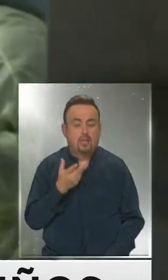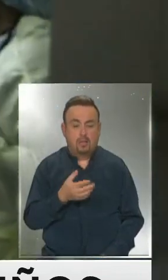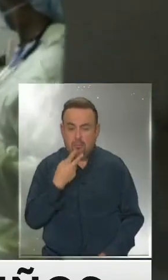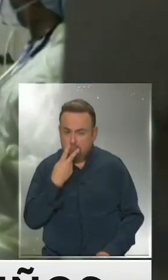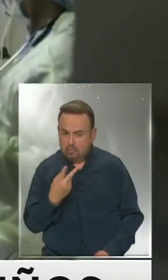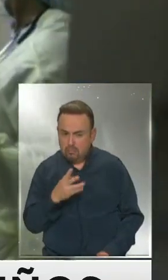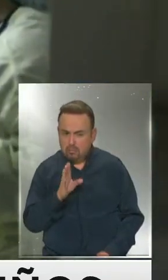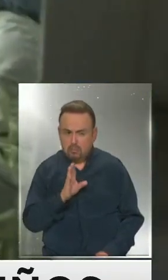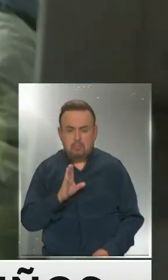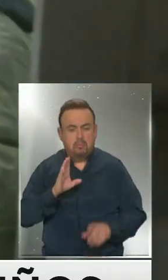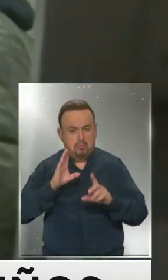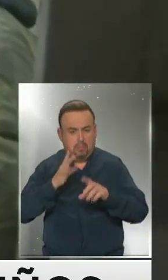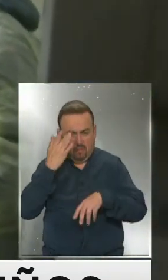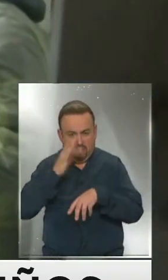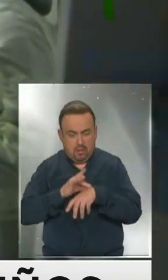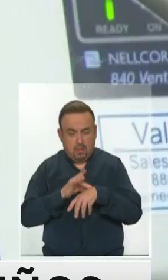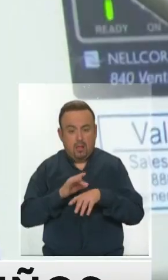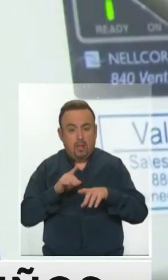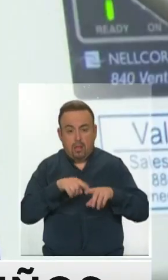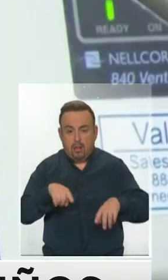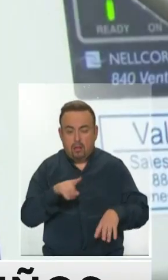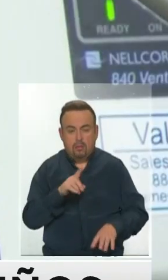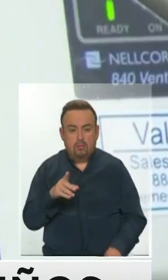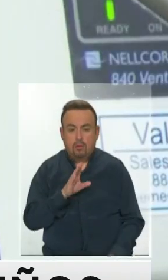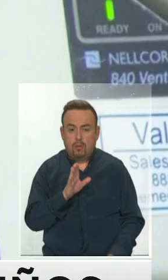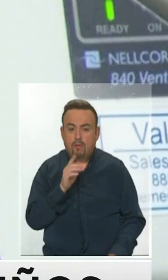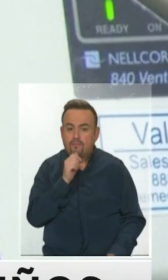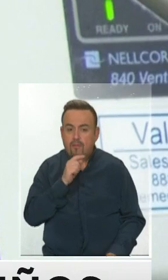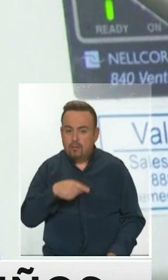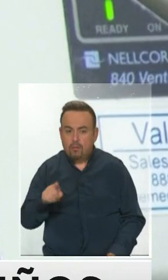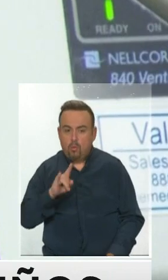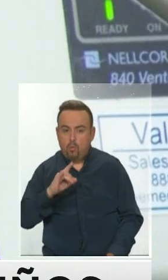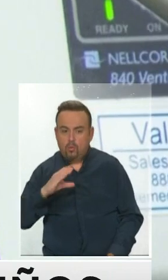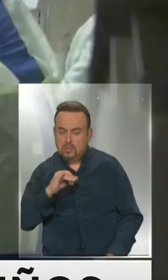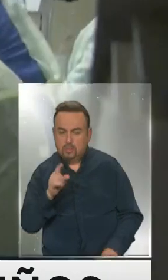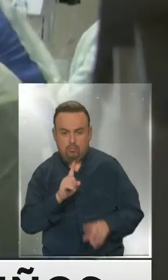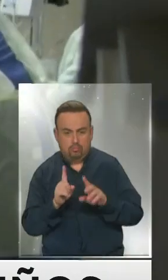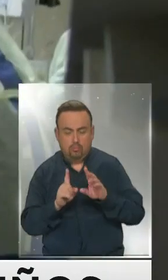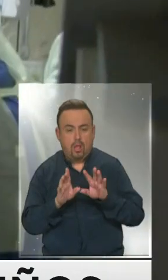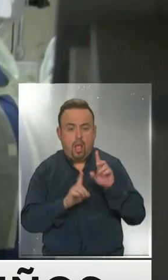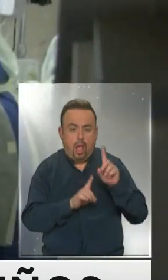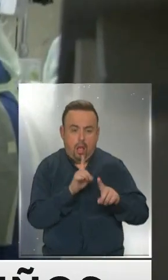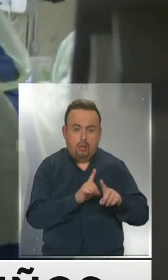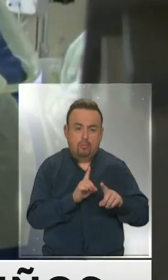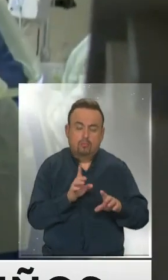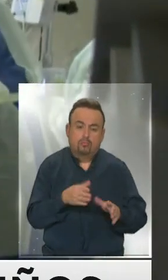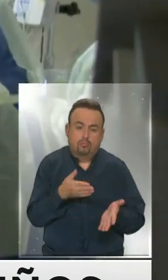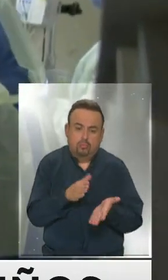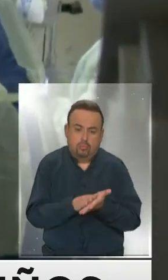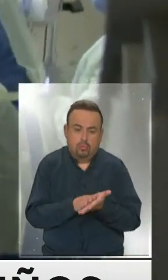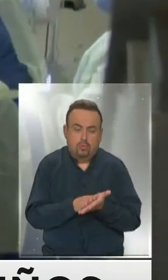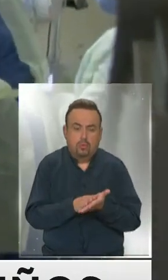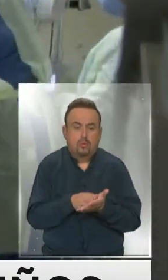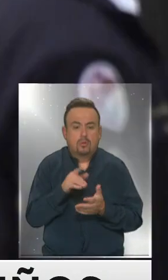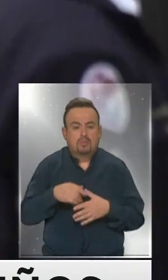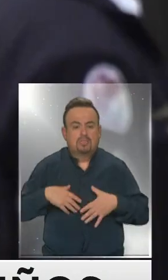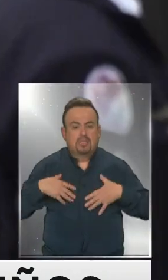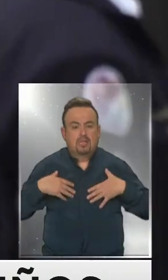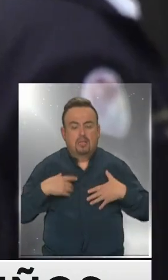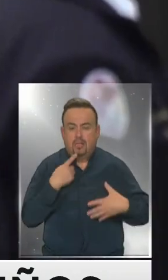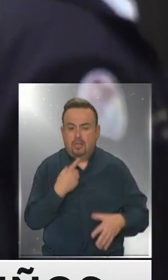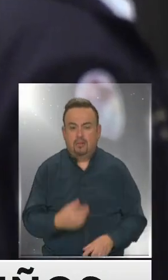afectados por esta enfermedad la mayoría ni siquiera ha pasado por cuidado si hay algunos casos fatales con los síntomas